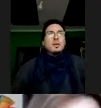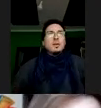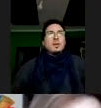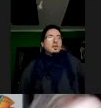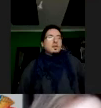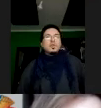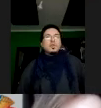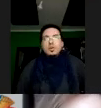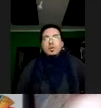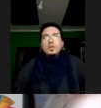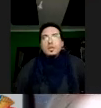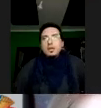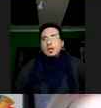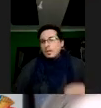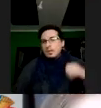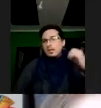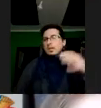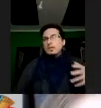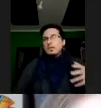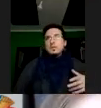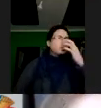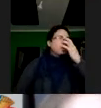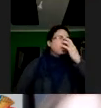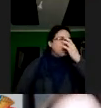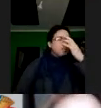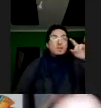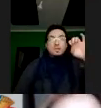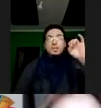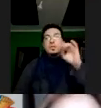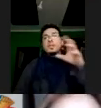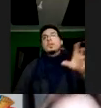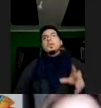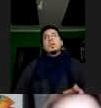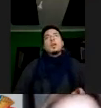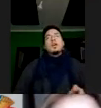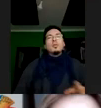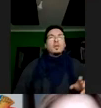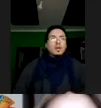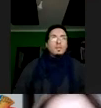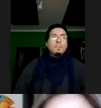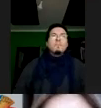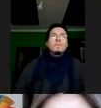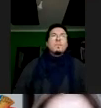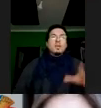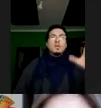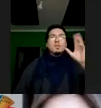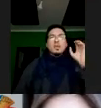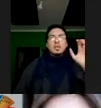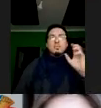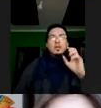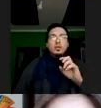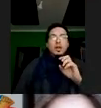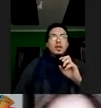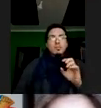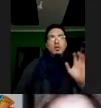El plano de elevación, jóvenes, como les dije, es bastante más sencillo. De hecho, es como el plano más sencillo de entender. ¿Por qué? Porque así como ustedes